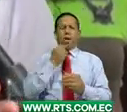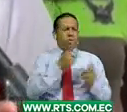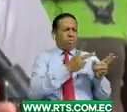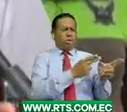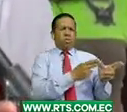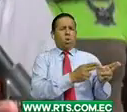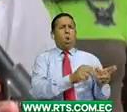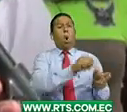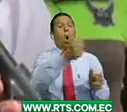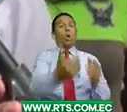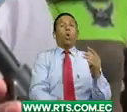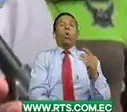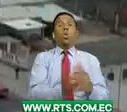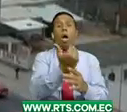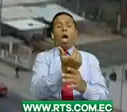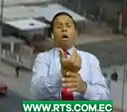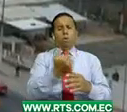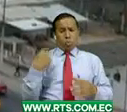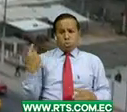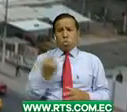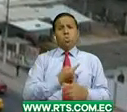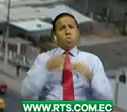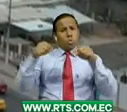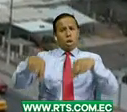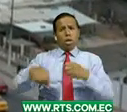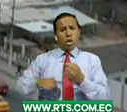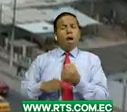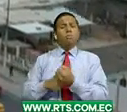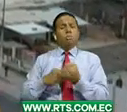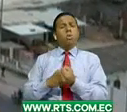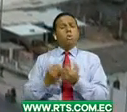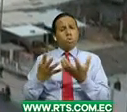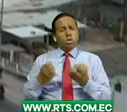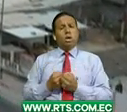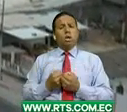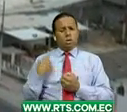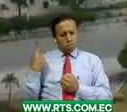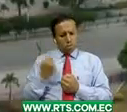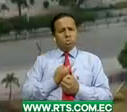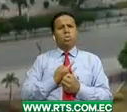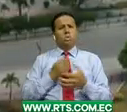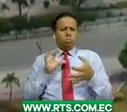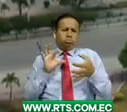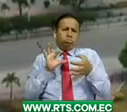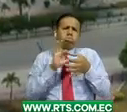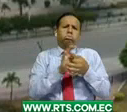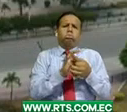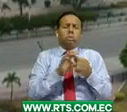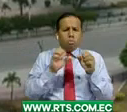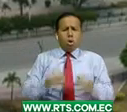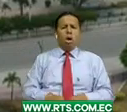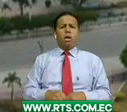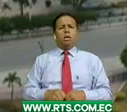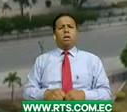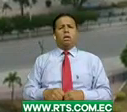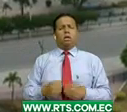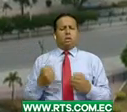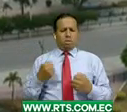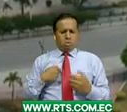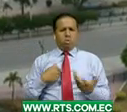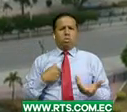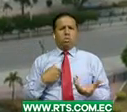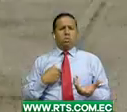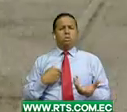apoyo y las facilidades que brinda el gobierno local. Nosotros queremos convertirnos en ese socio estratégico del aliado que vaya a solicitar el